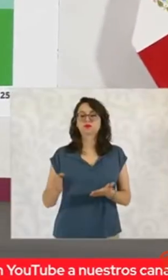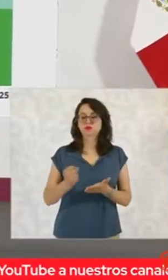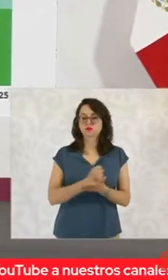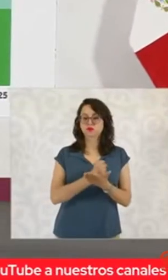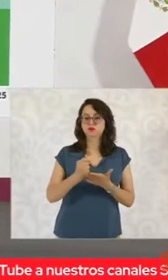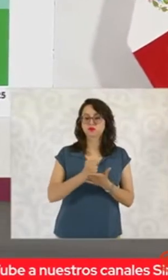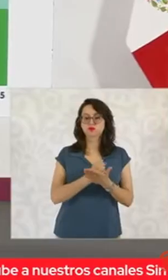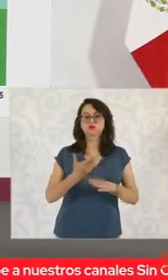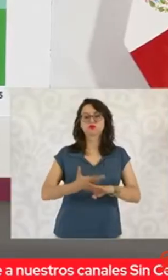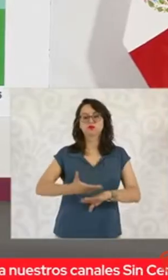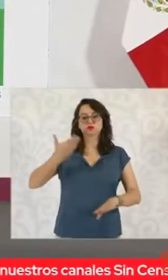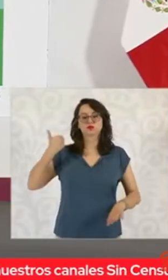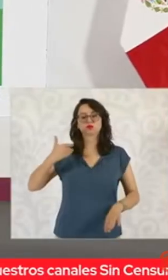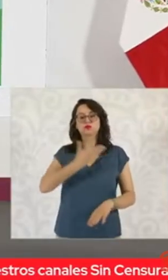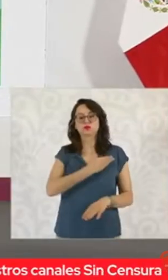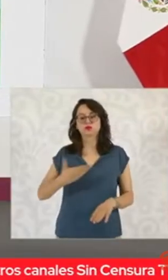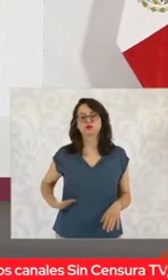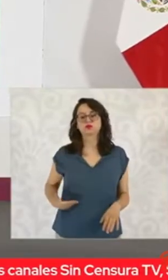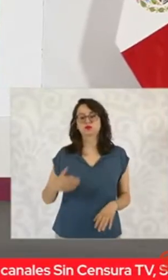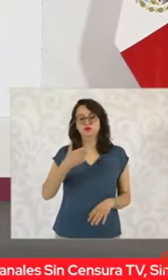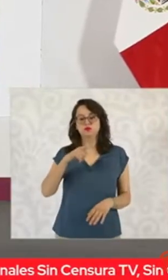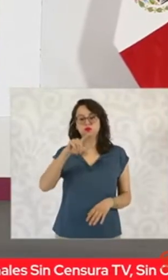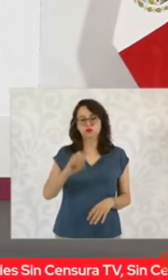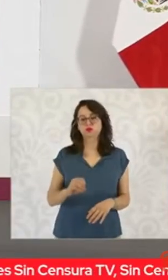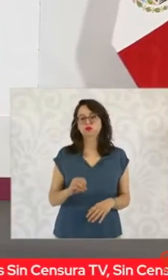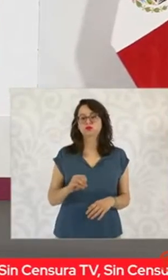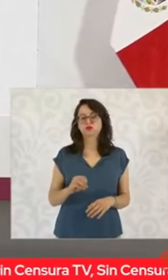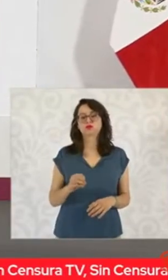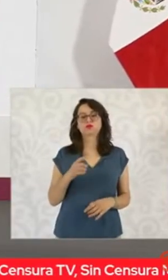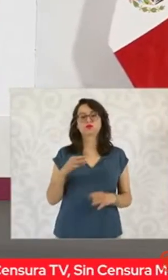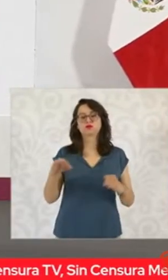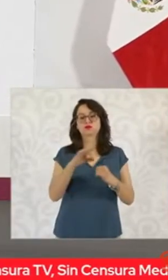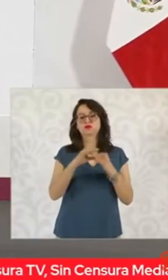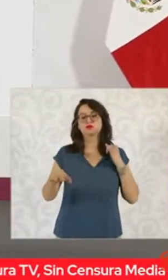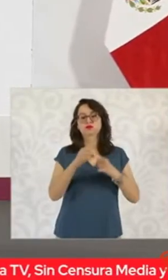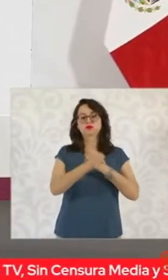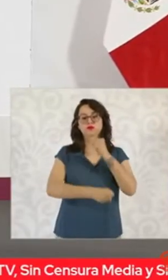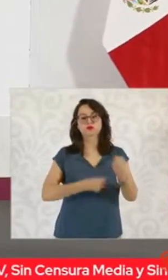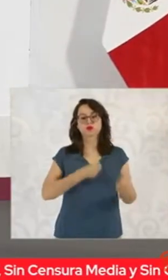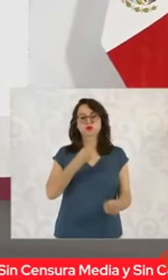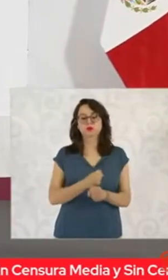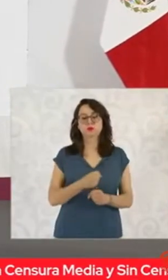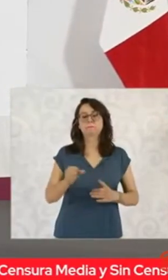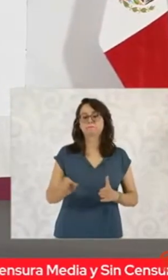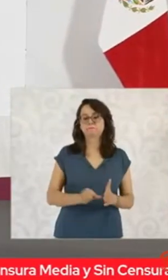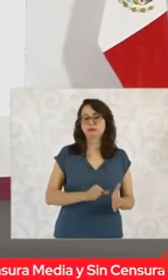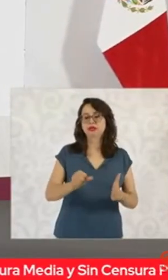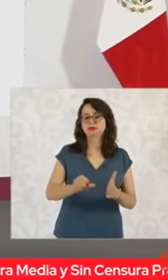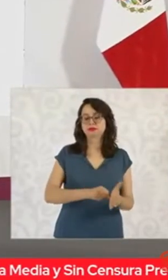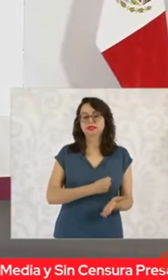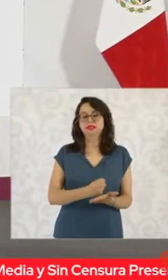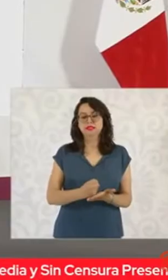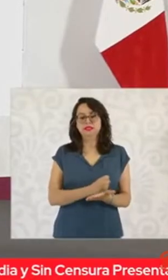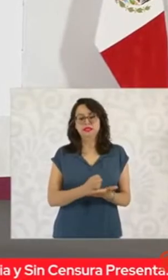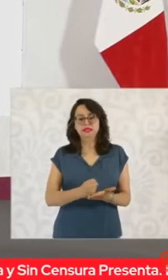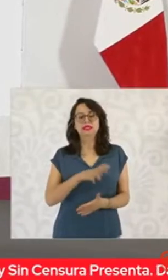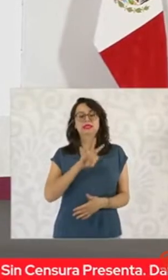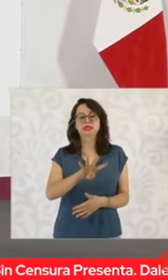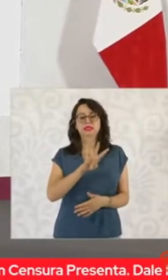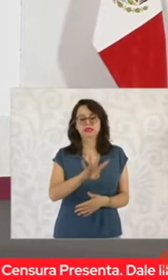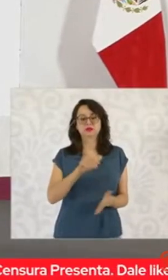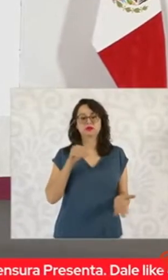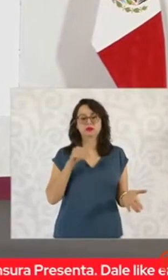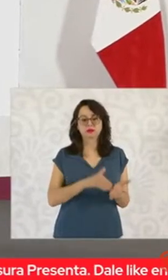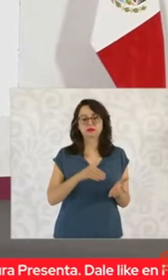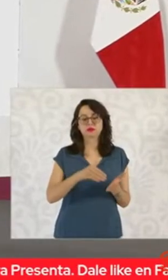presidente? En promedio, en su último año de gobierno, mensualmente se colocaron 19,000